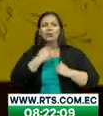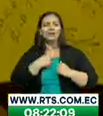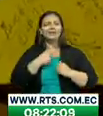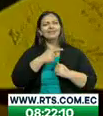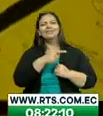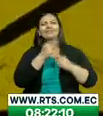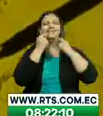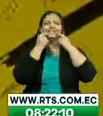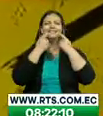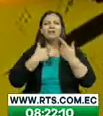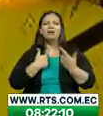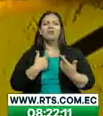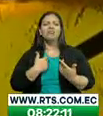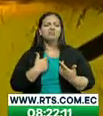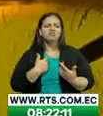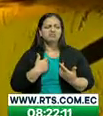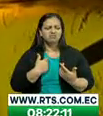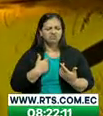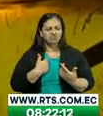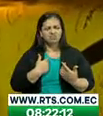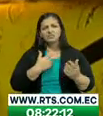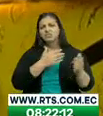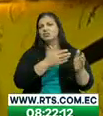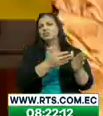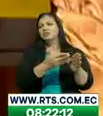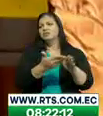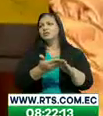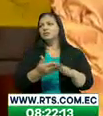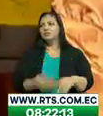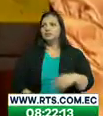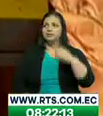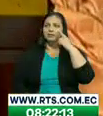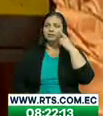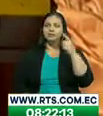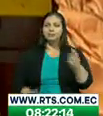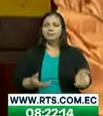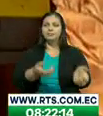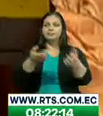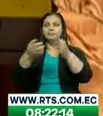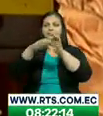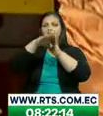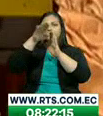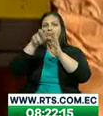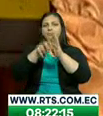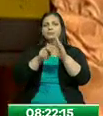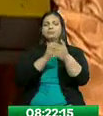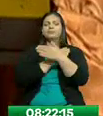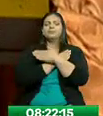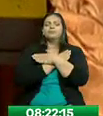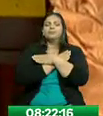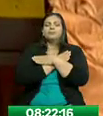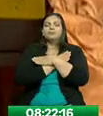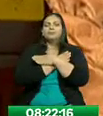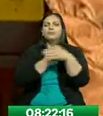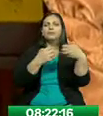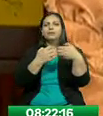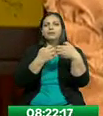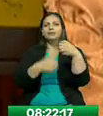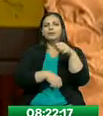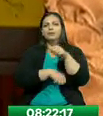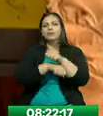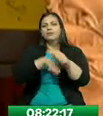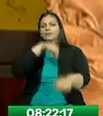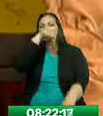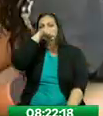reposa en este féretro con una prenda del equipo de sus amores a quien siempre alentó durante su vida sus